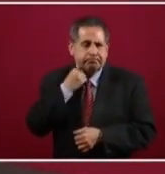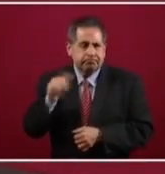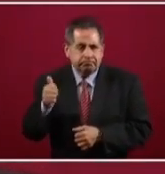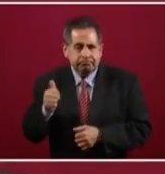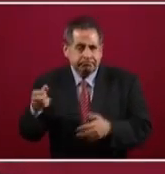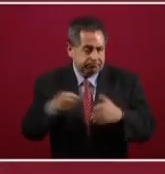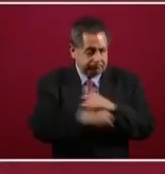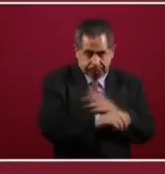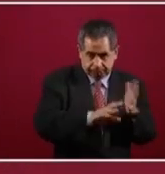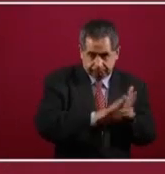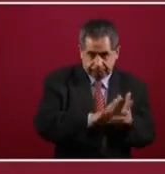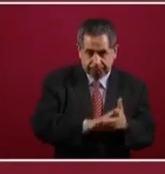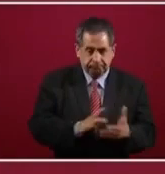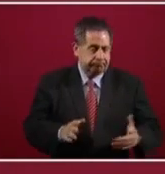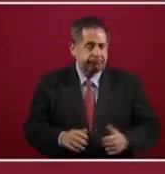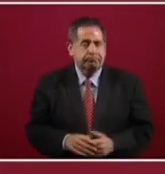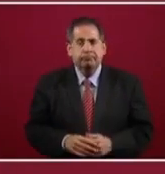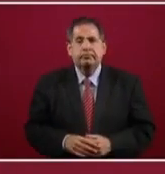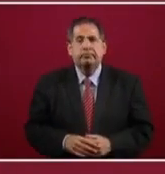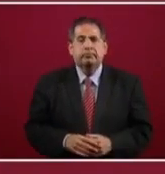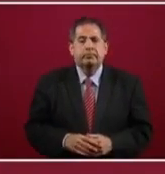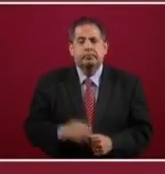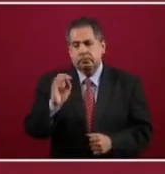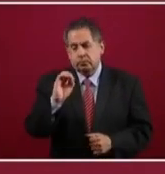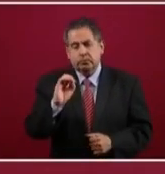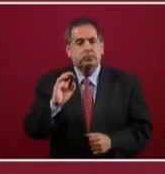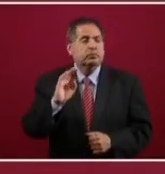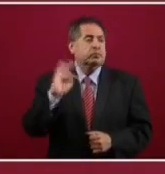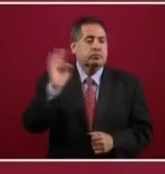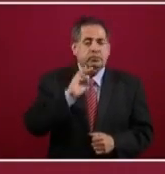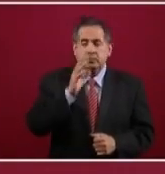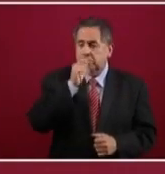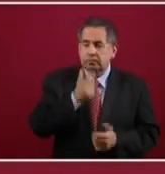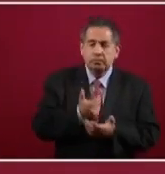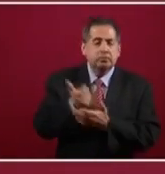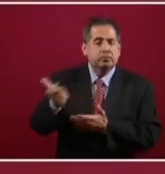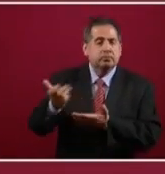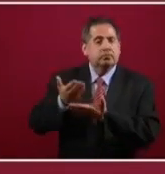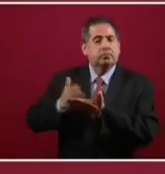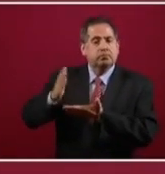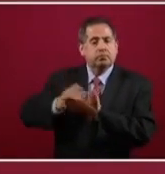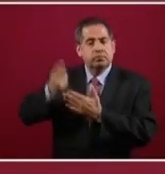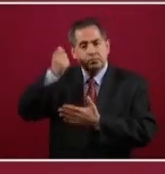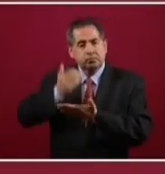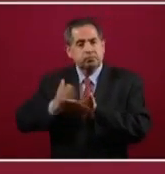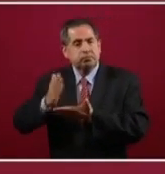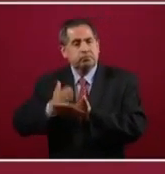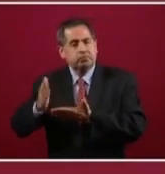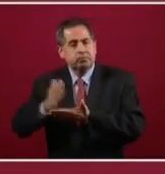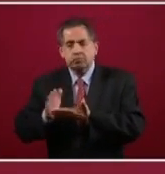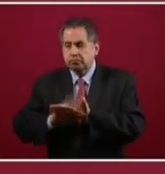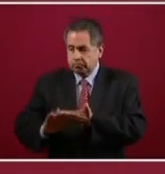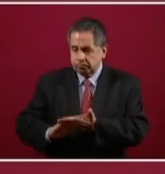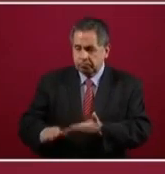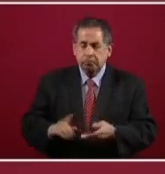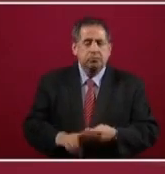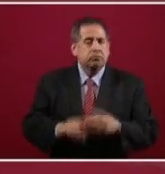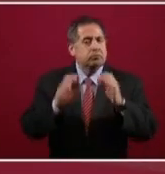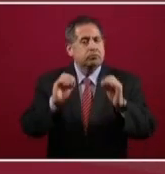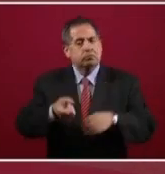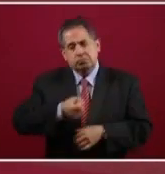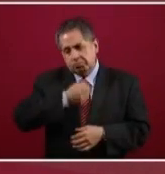o quienes no tienen para pagar fianzas, o